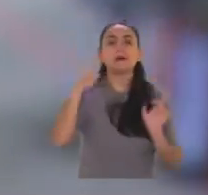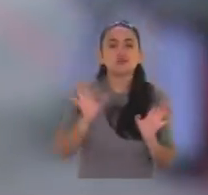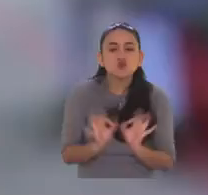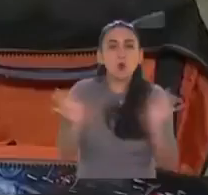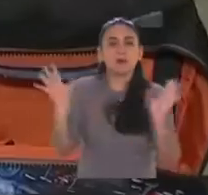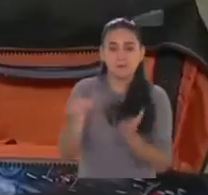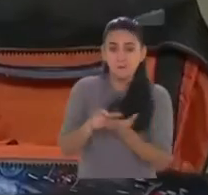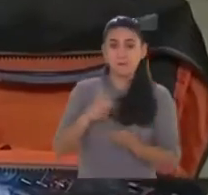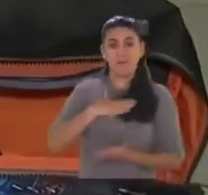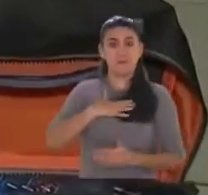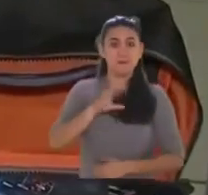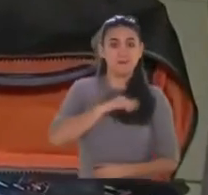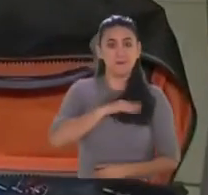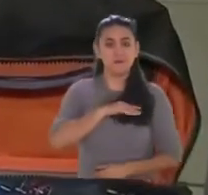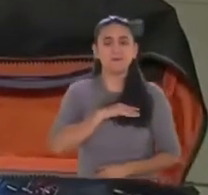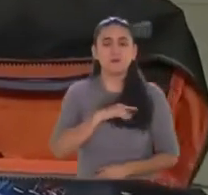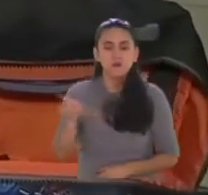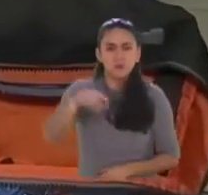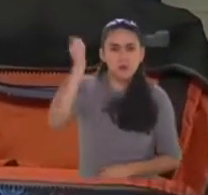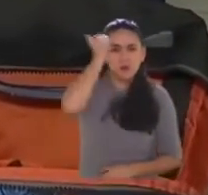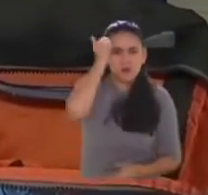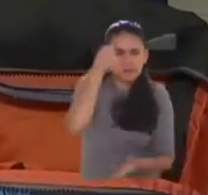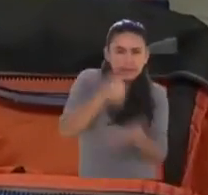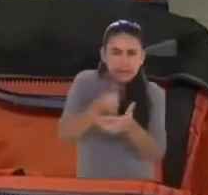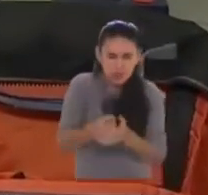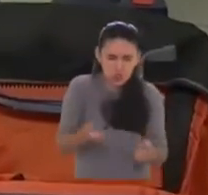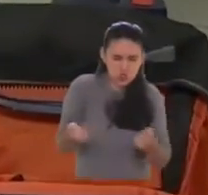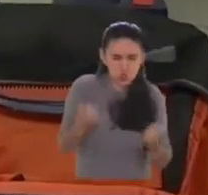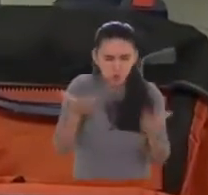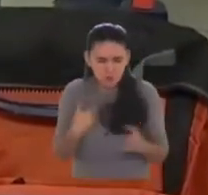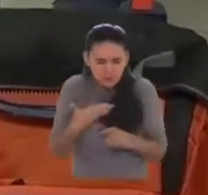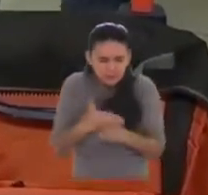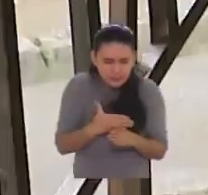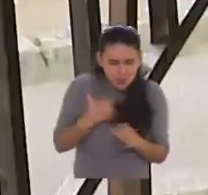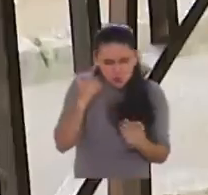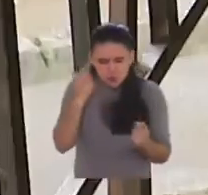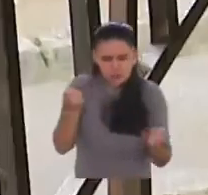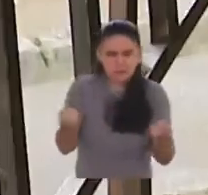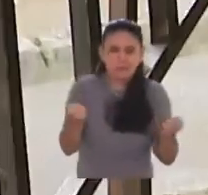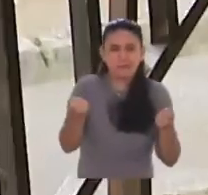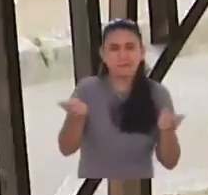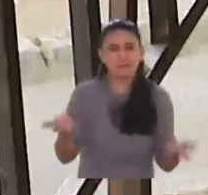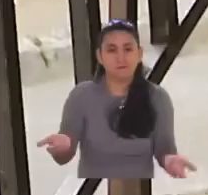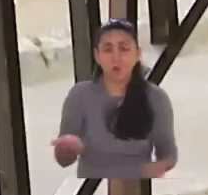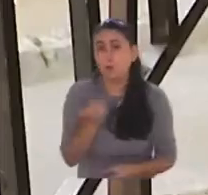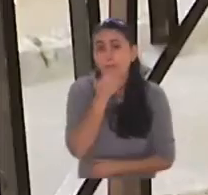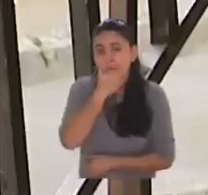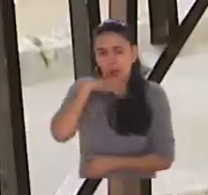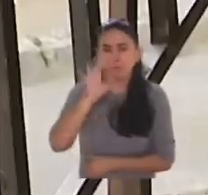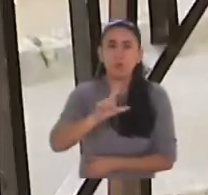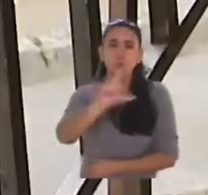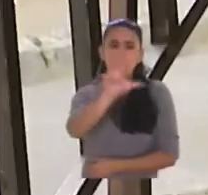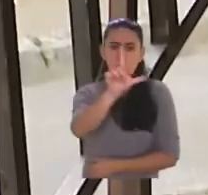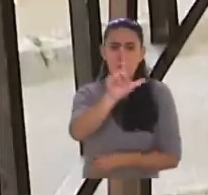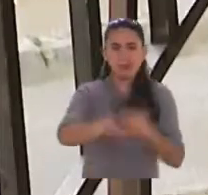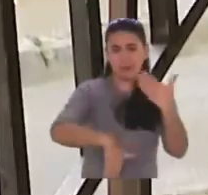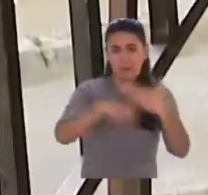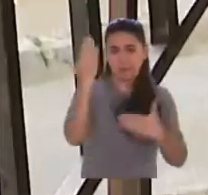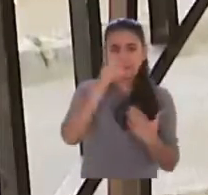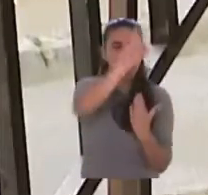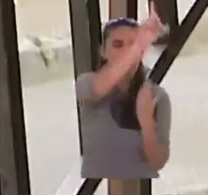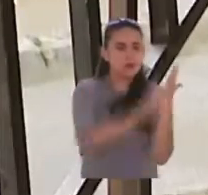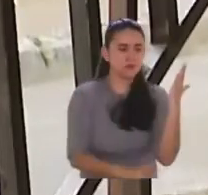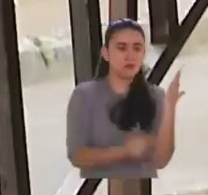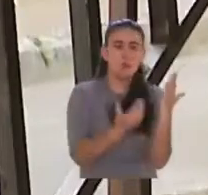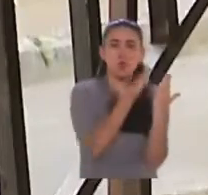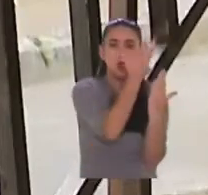familia, las profesoras hacen hasta lo imposible para que los niños puedan comer. Entonces, por ejemplo, el lunes empiezan con los de la A y